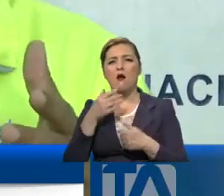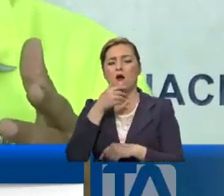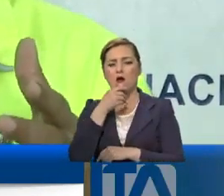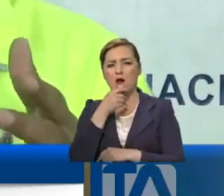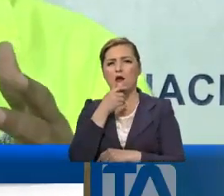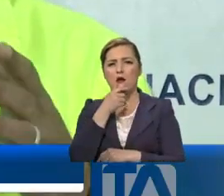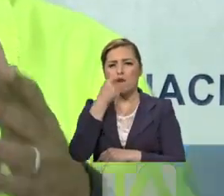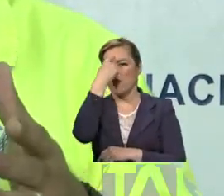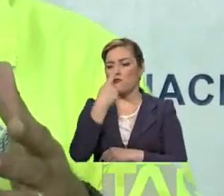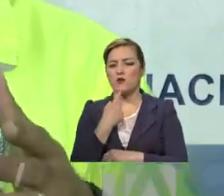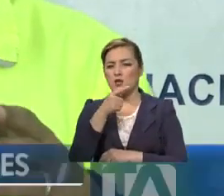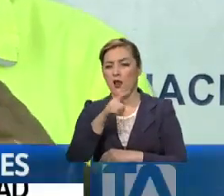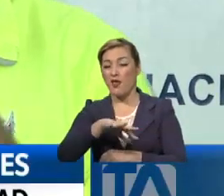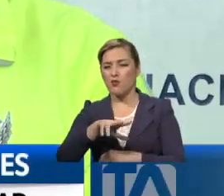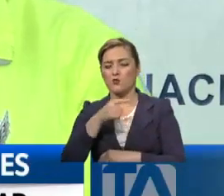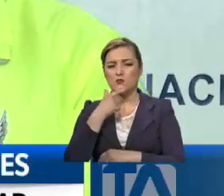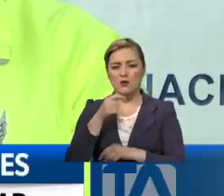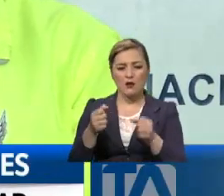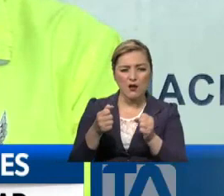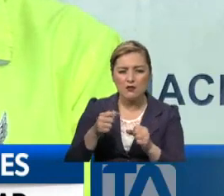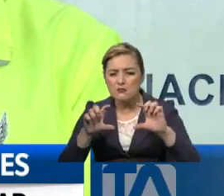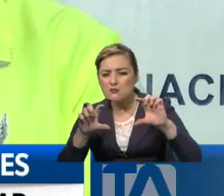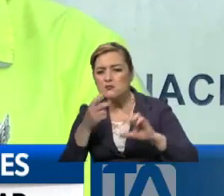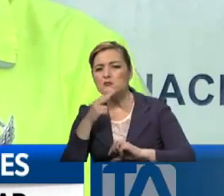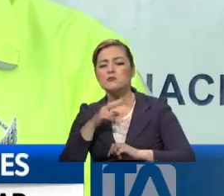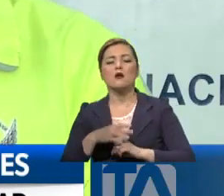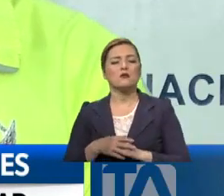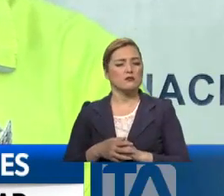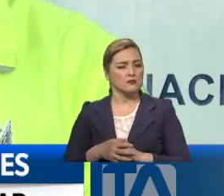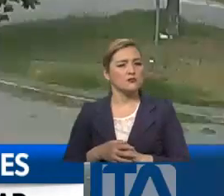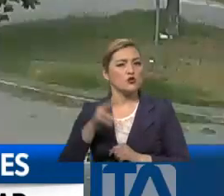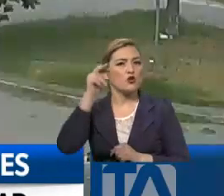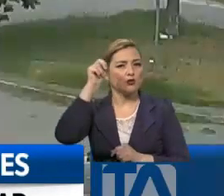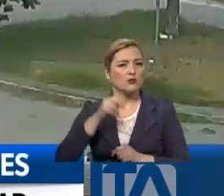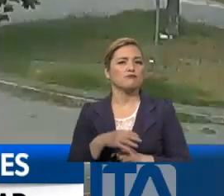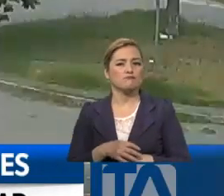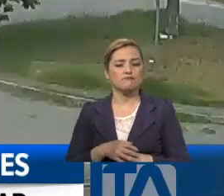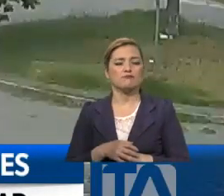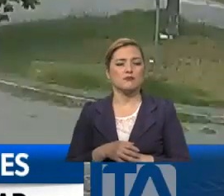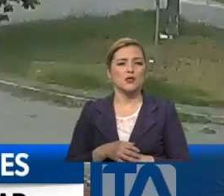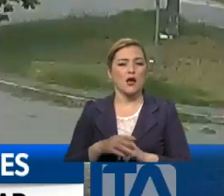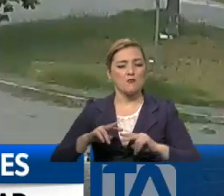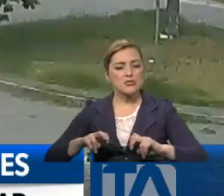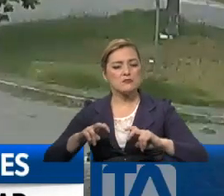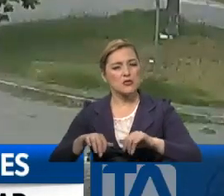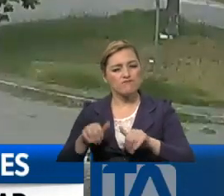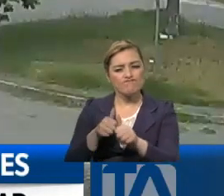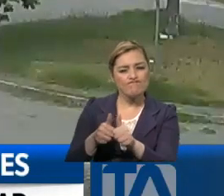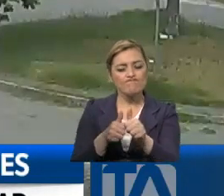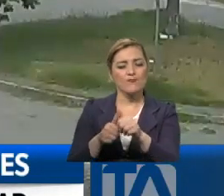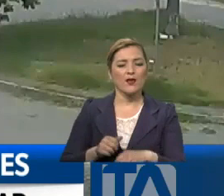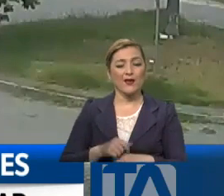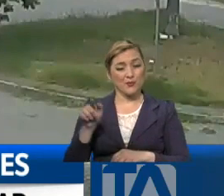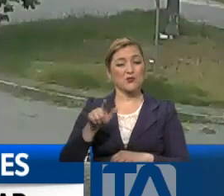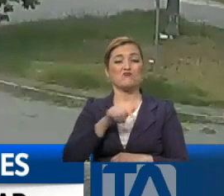obviamente logramos identificar el vehículo, cuál era el que estaba haciendo los actos en el sector norte. Los delincuentes, para distraer a las autoridades